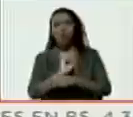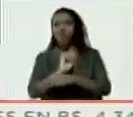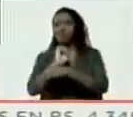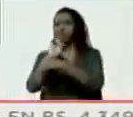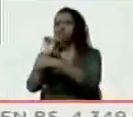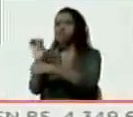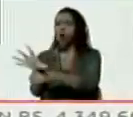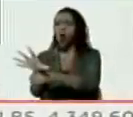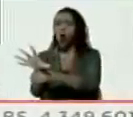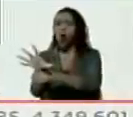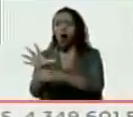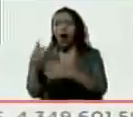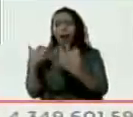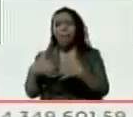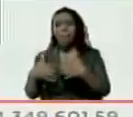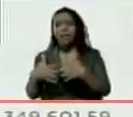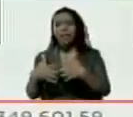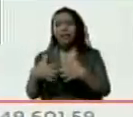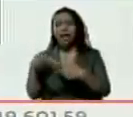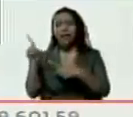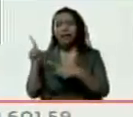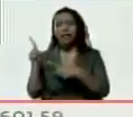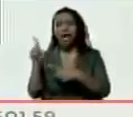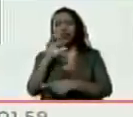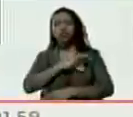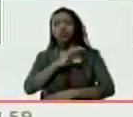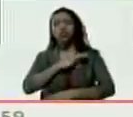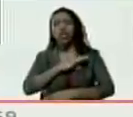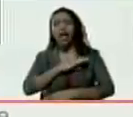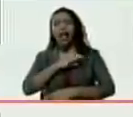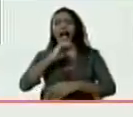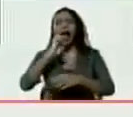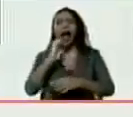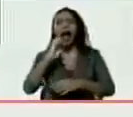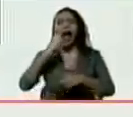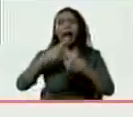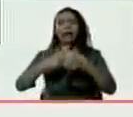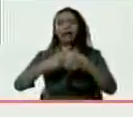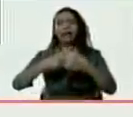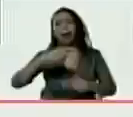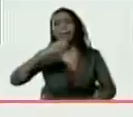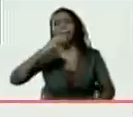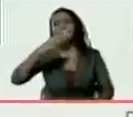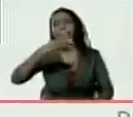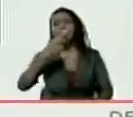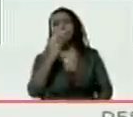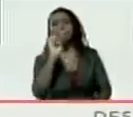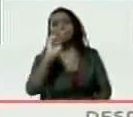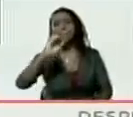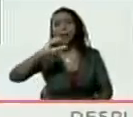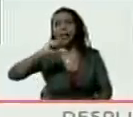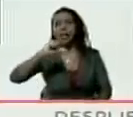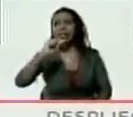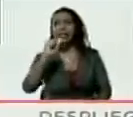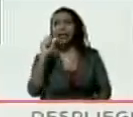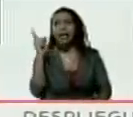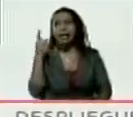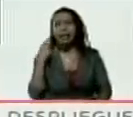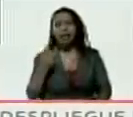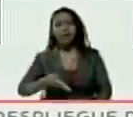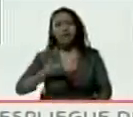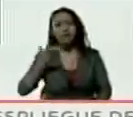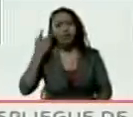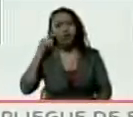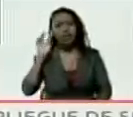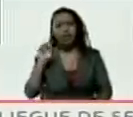manda a Associated Press. Y Associated Press no investiga. Associated Press no se pregunta algunas de las cosas tan elementales que nos estamos